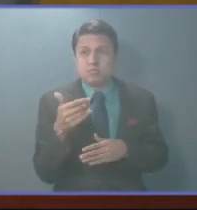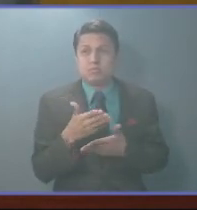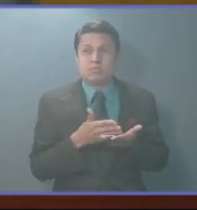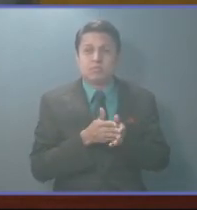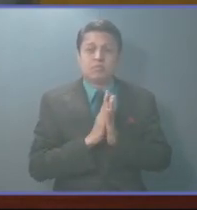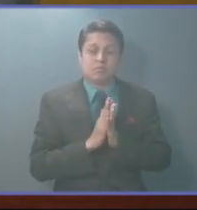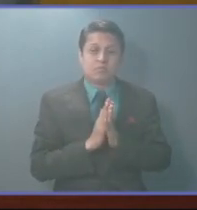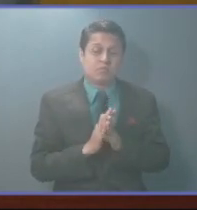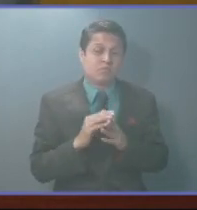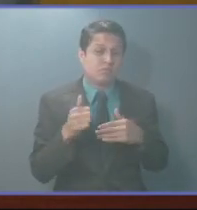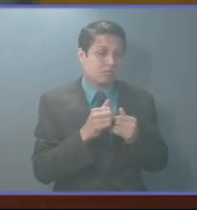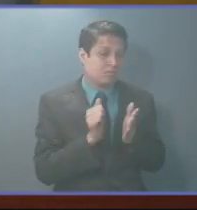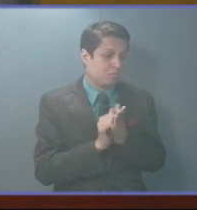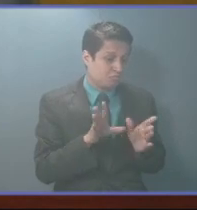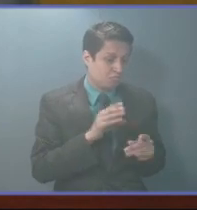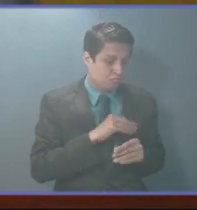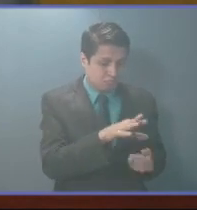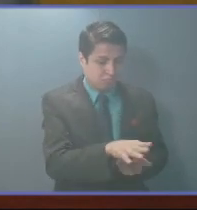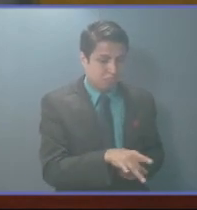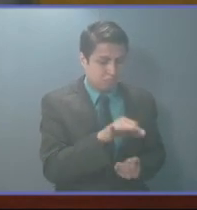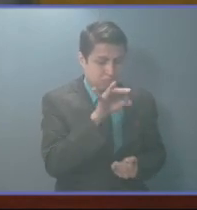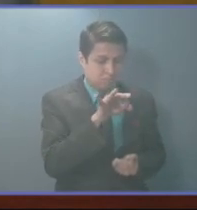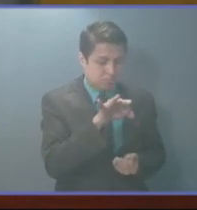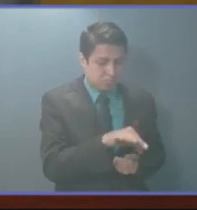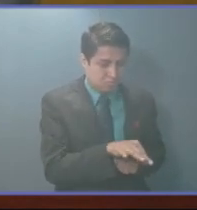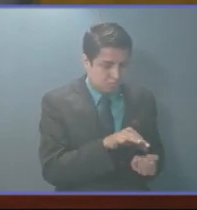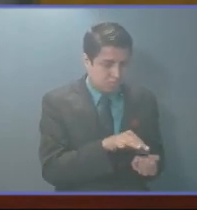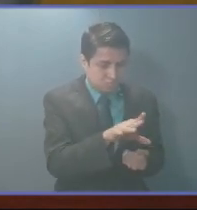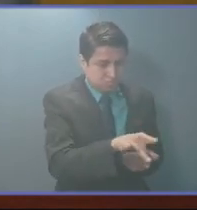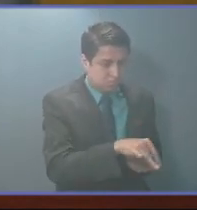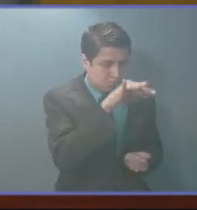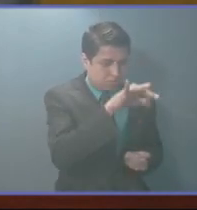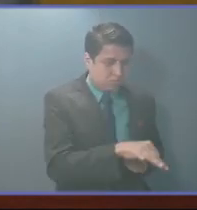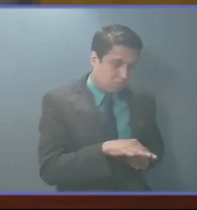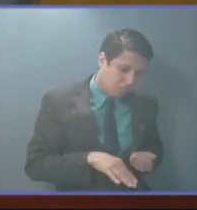por la Asamblea, el expediente pasará al archivo.